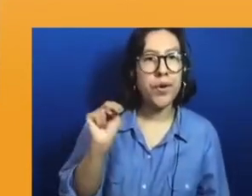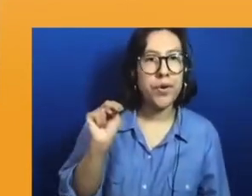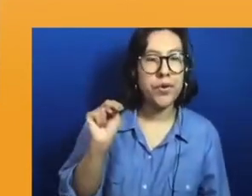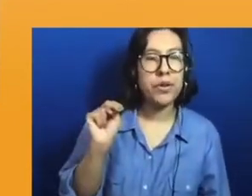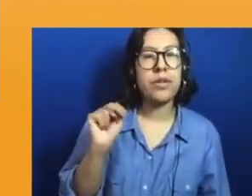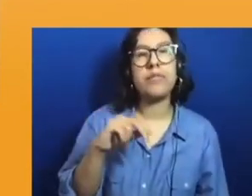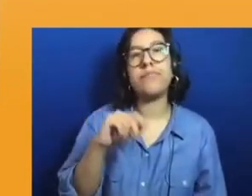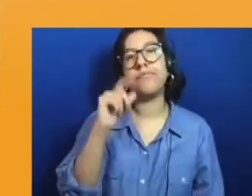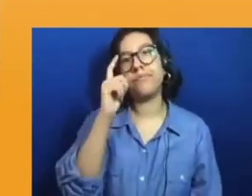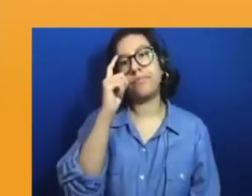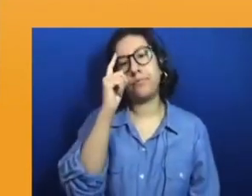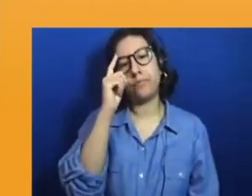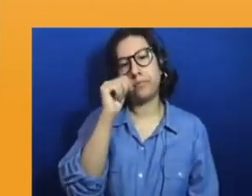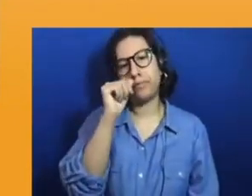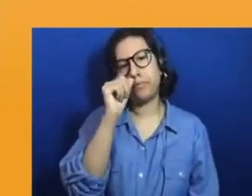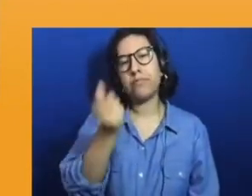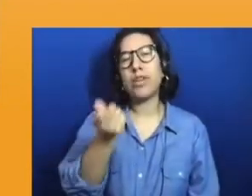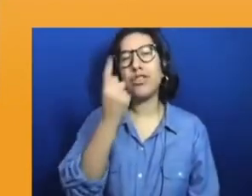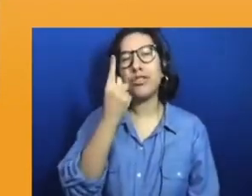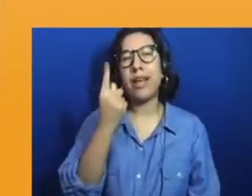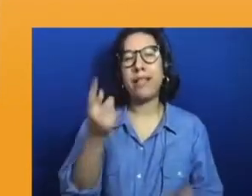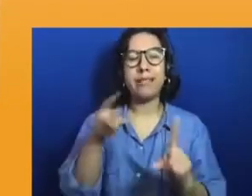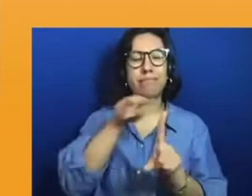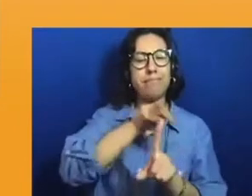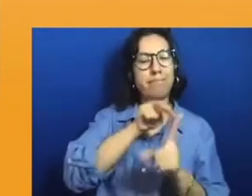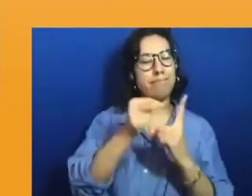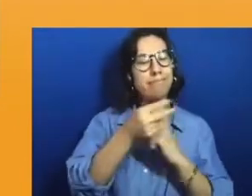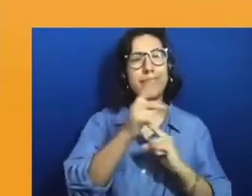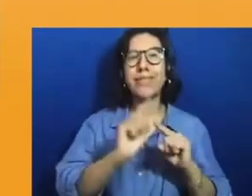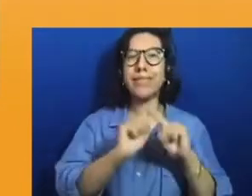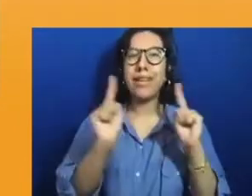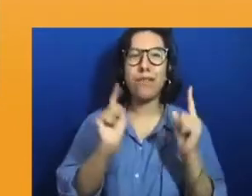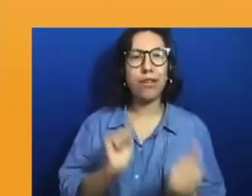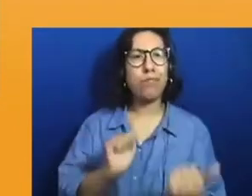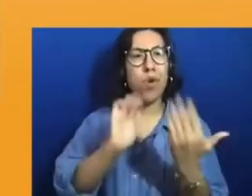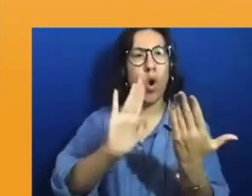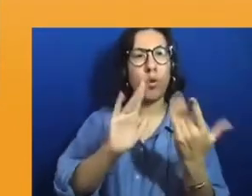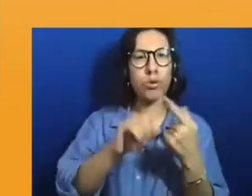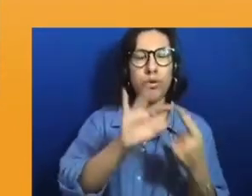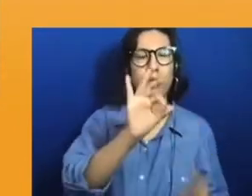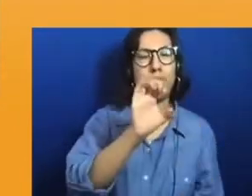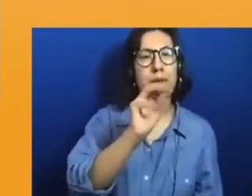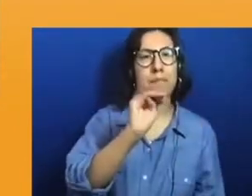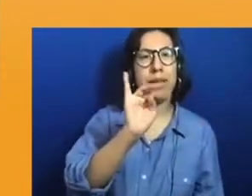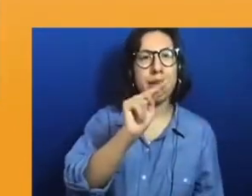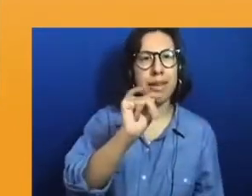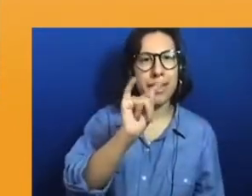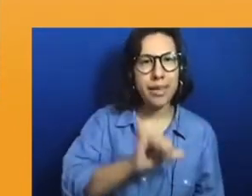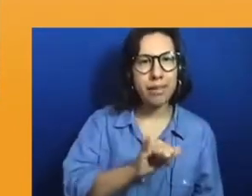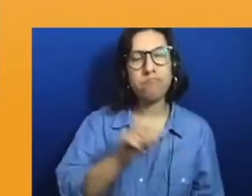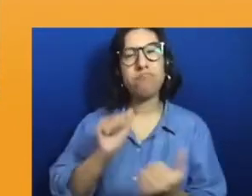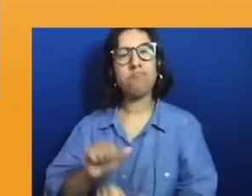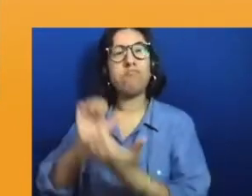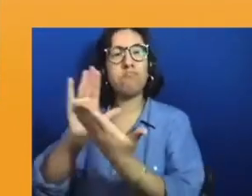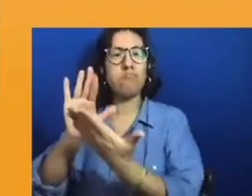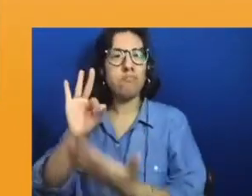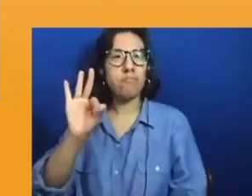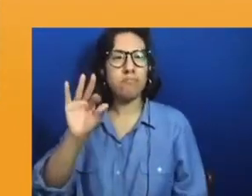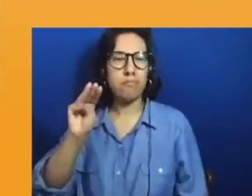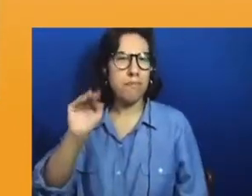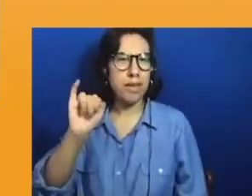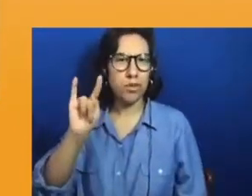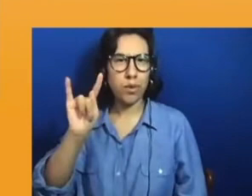los diferentes lados de la feminidad y de la masculinidad. A lo mejor no siempre va a ser como el pecho